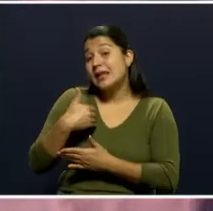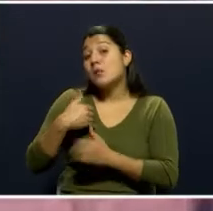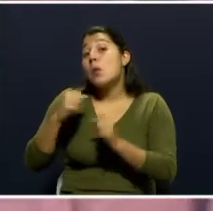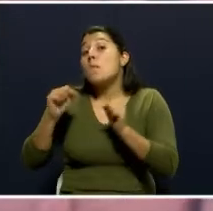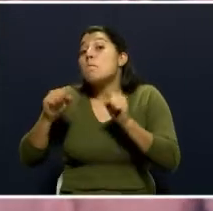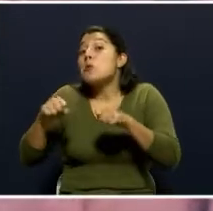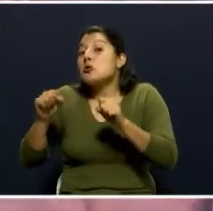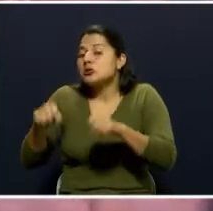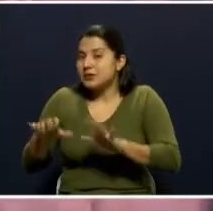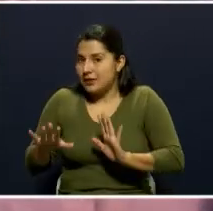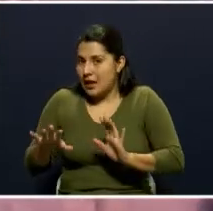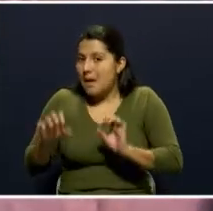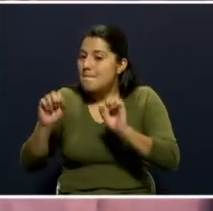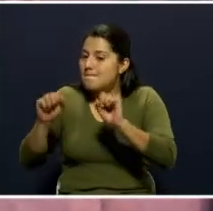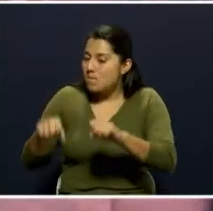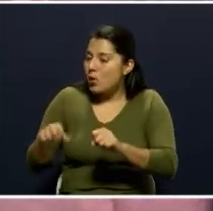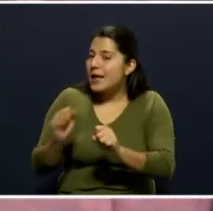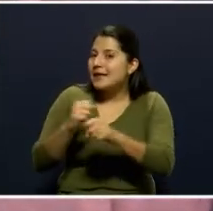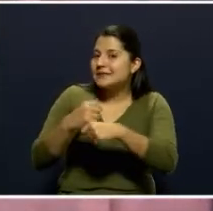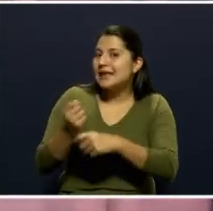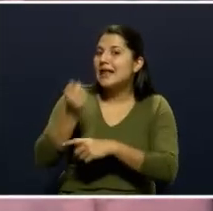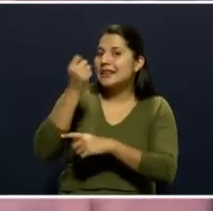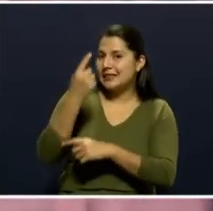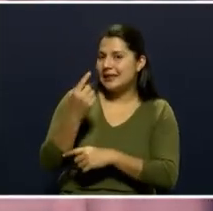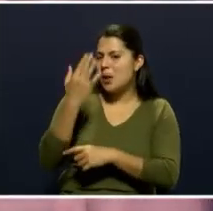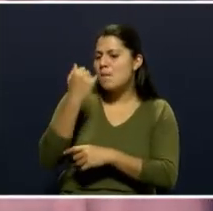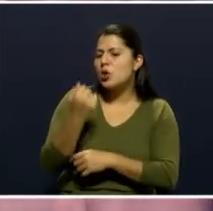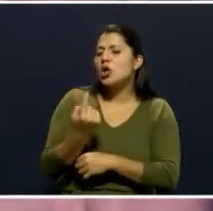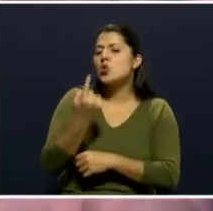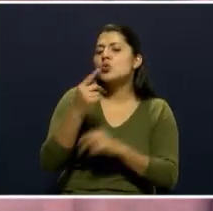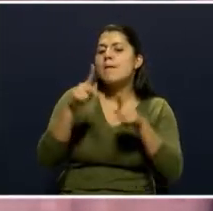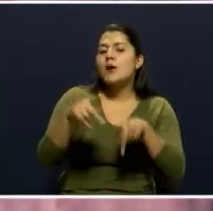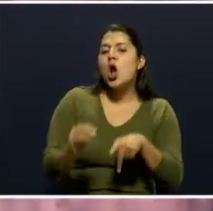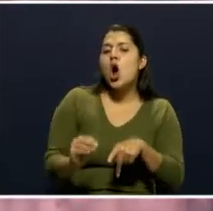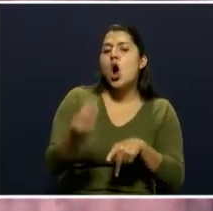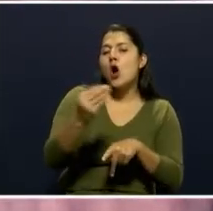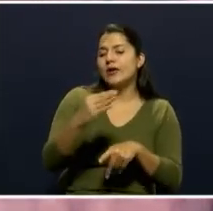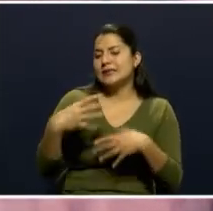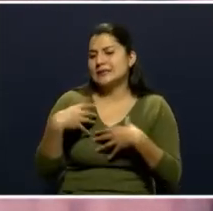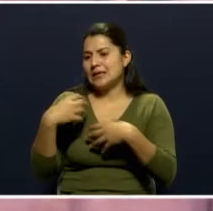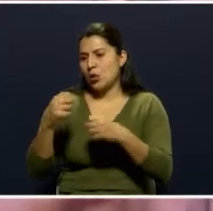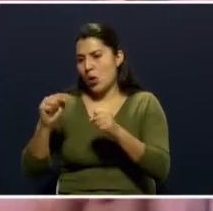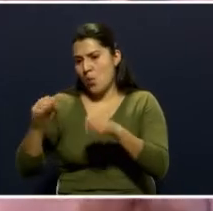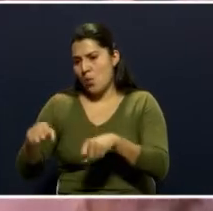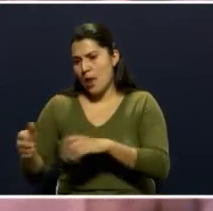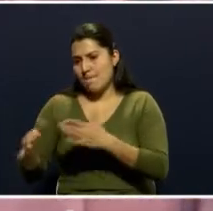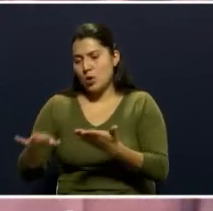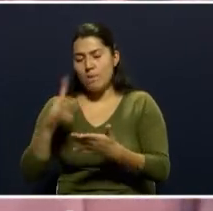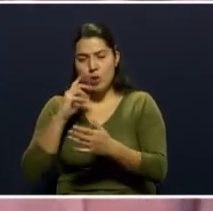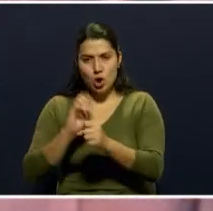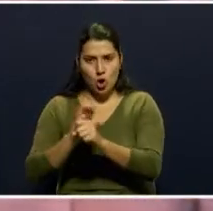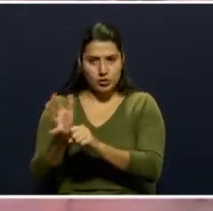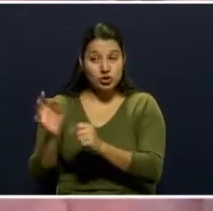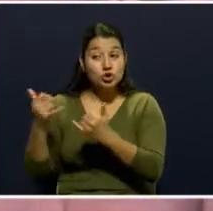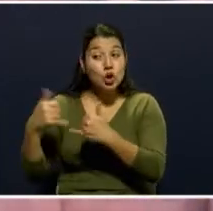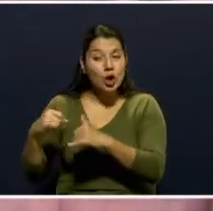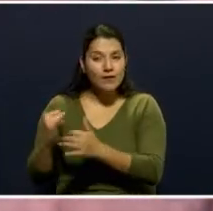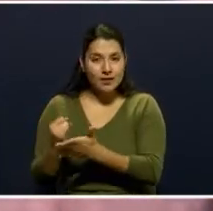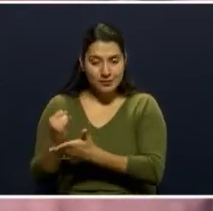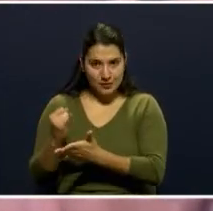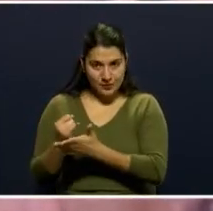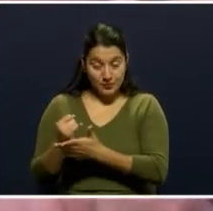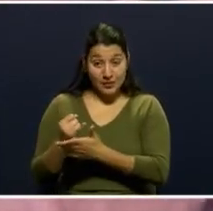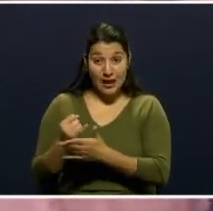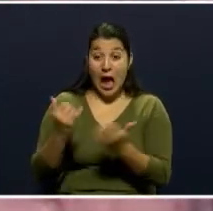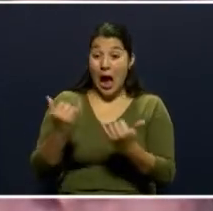que pueden llevar a una persona joven y saludable a este punto. En este momento, como usted bien lo decía, es un